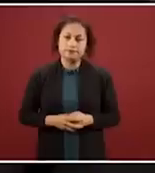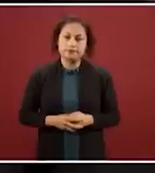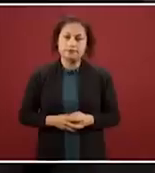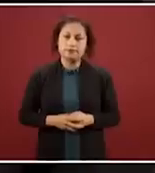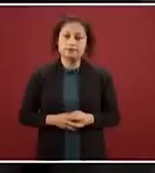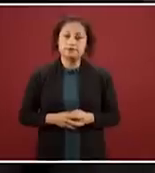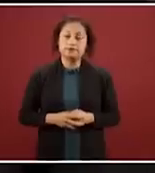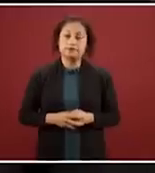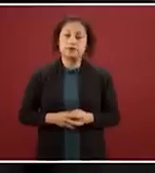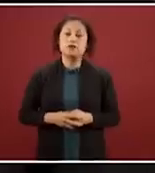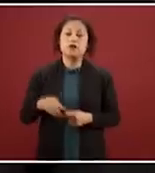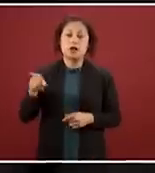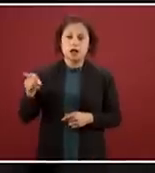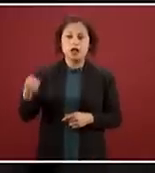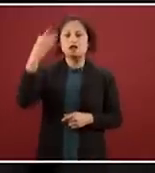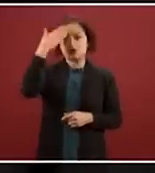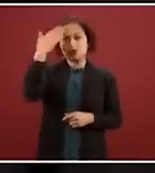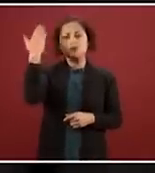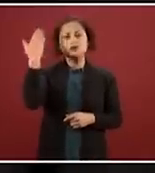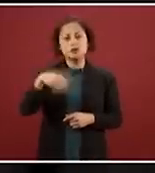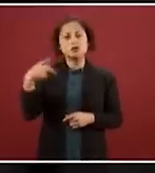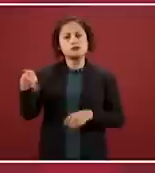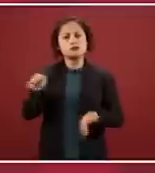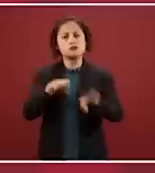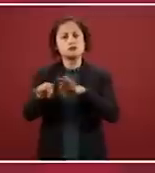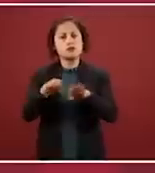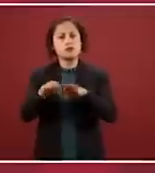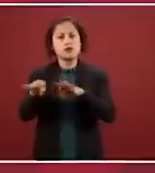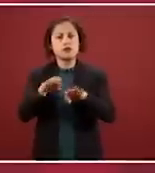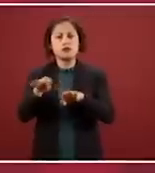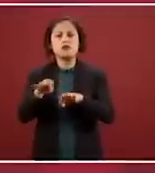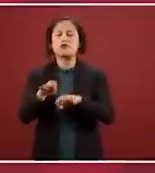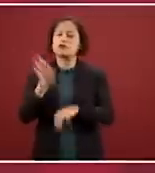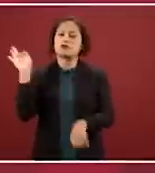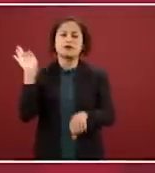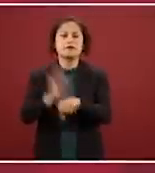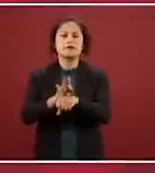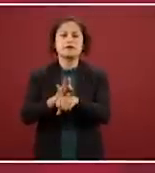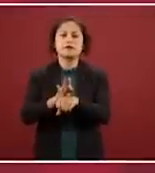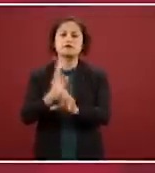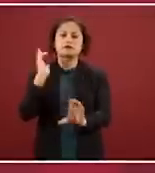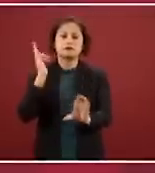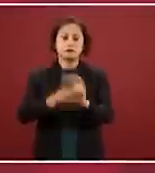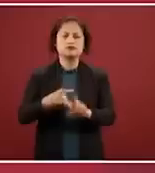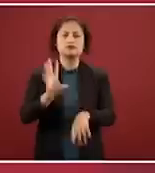instrucción que tienen es que se haga valer el derecho de asilo,